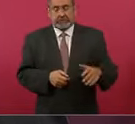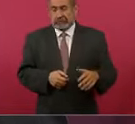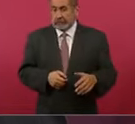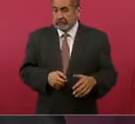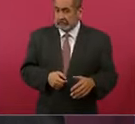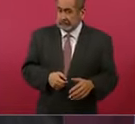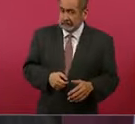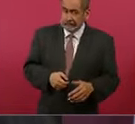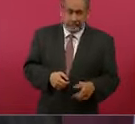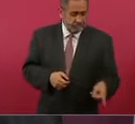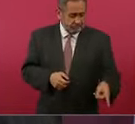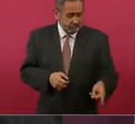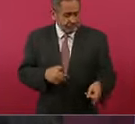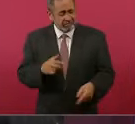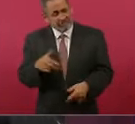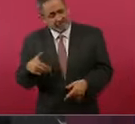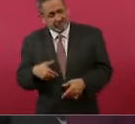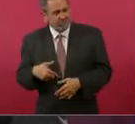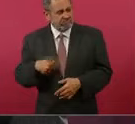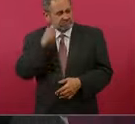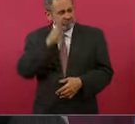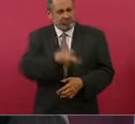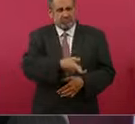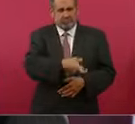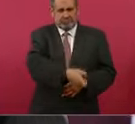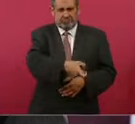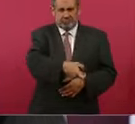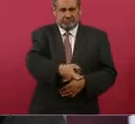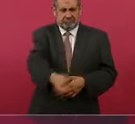rematar a heridos.